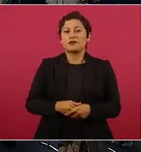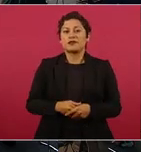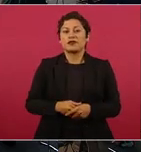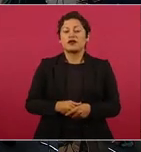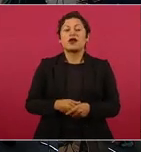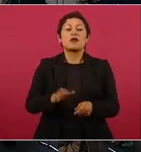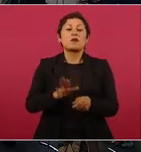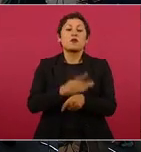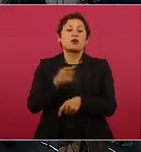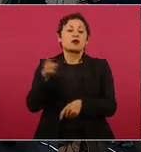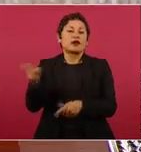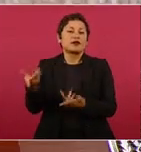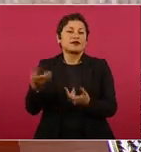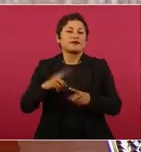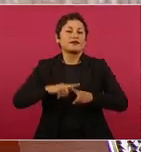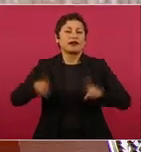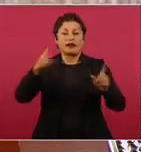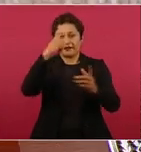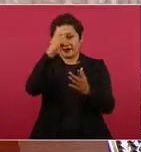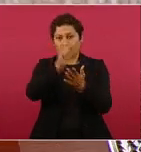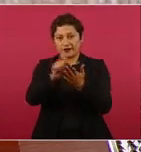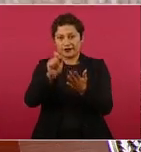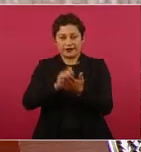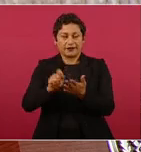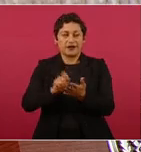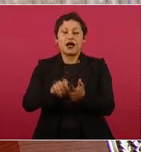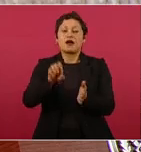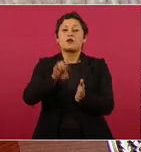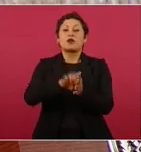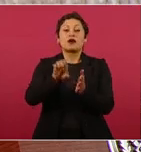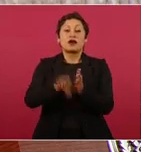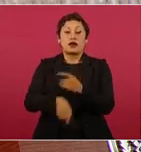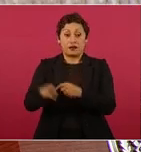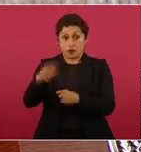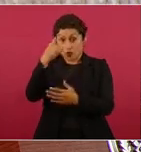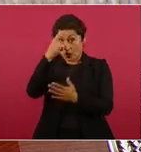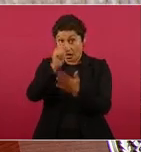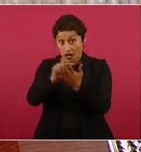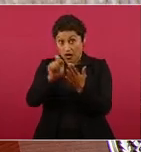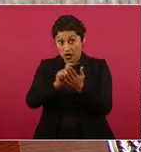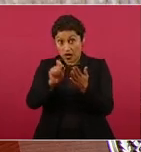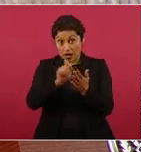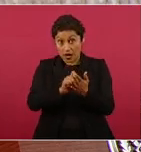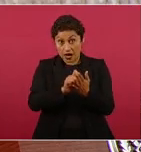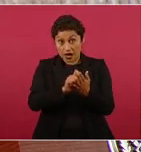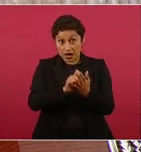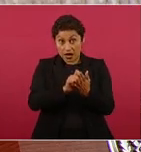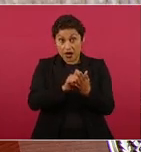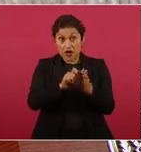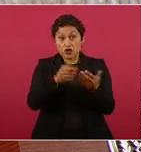la crítica a la corrupción.